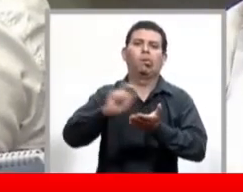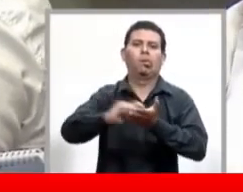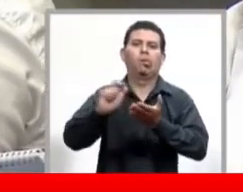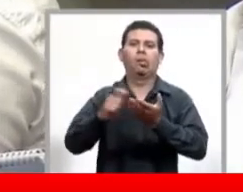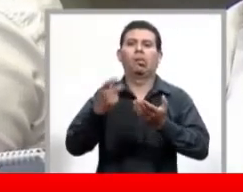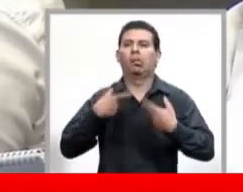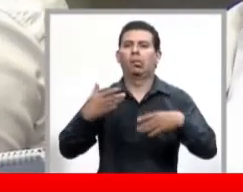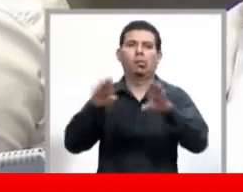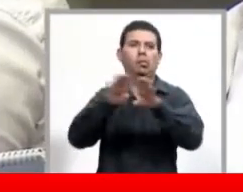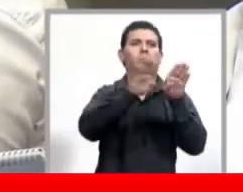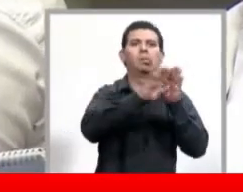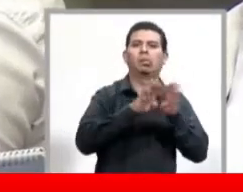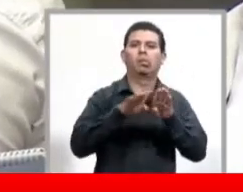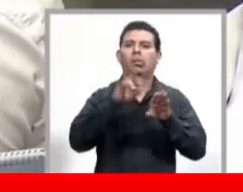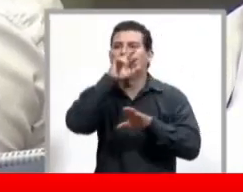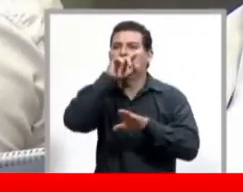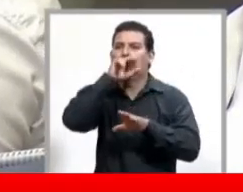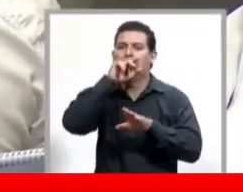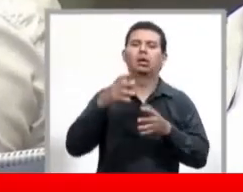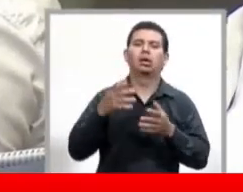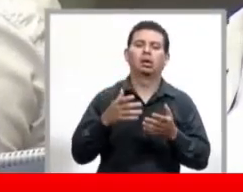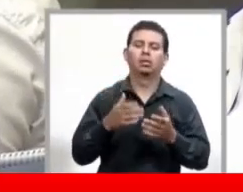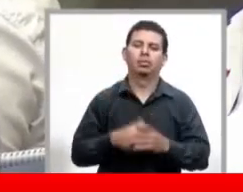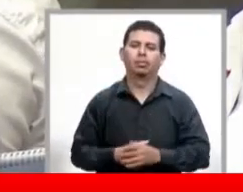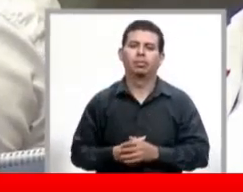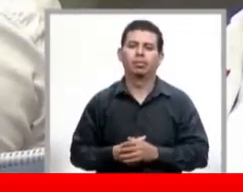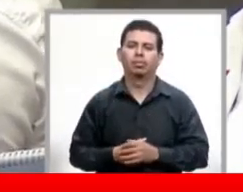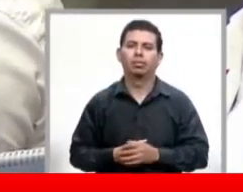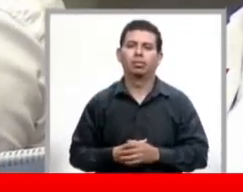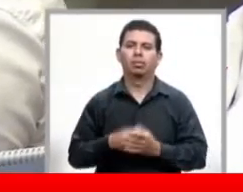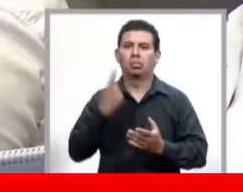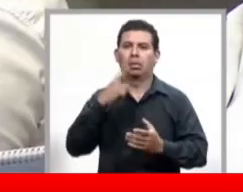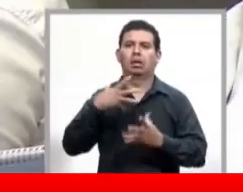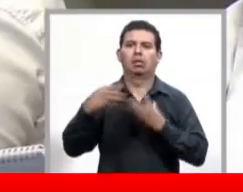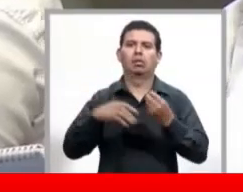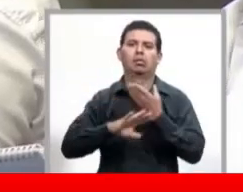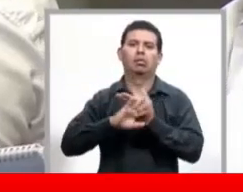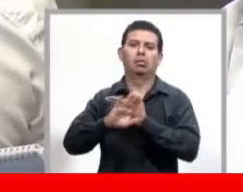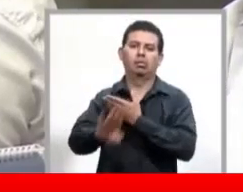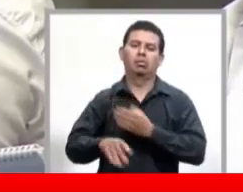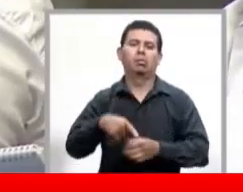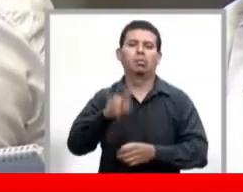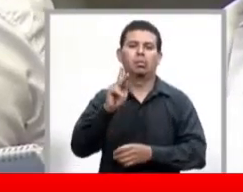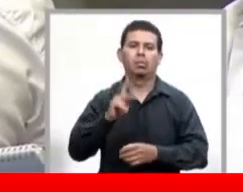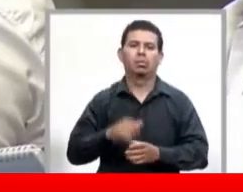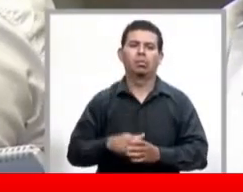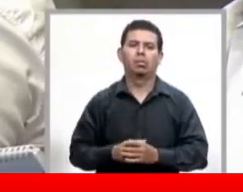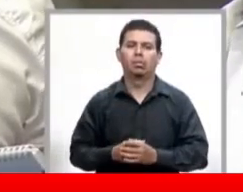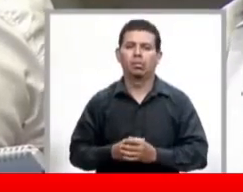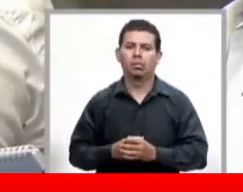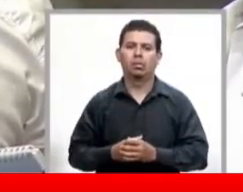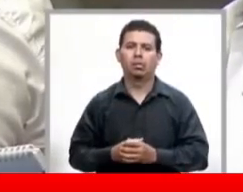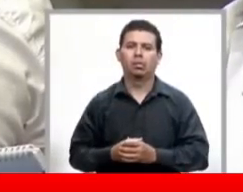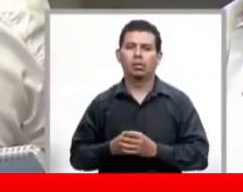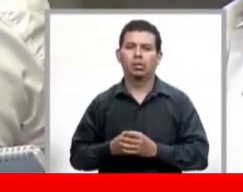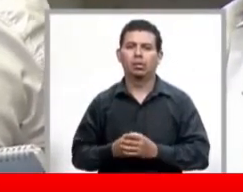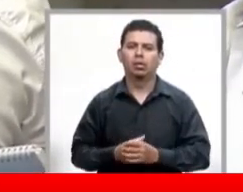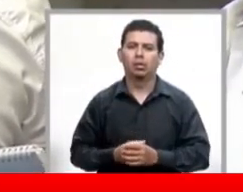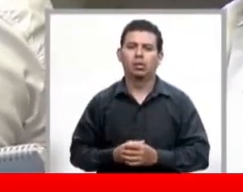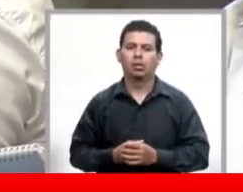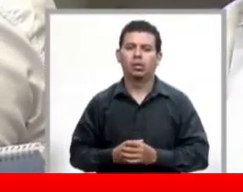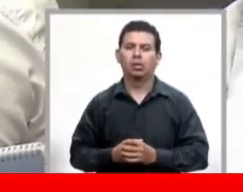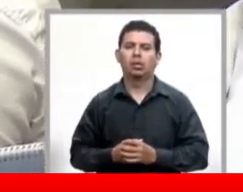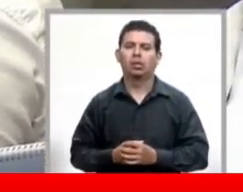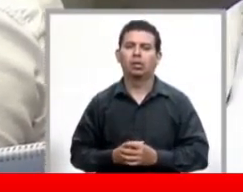en las actividades no esenciales para evitar este tipo de contagios, pero pues muchos necesitan los recursos para